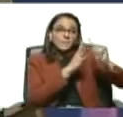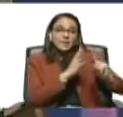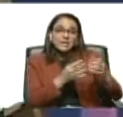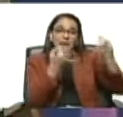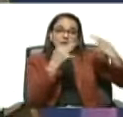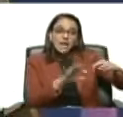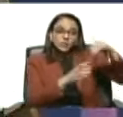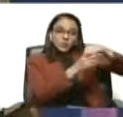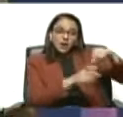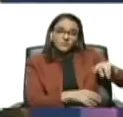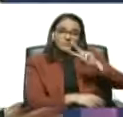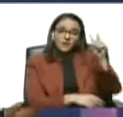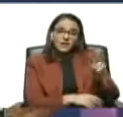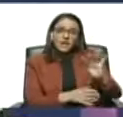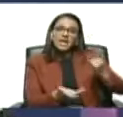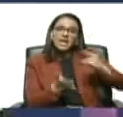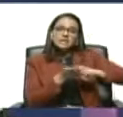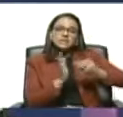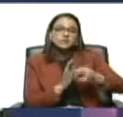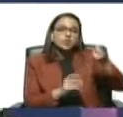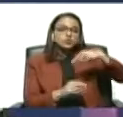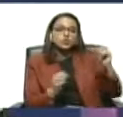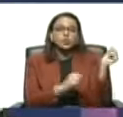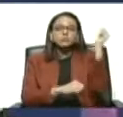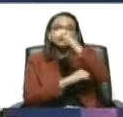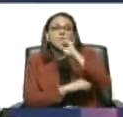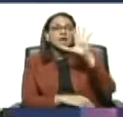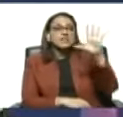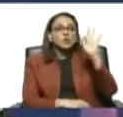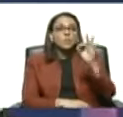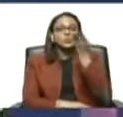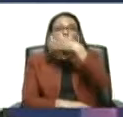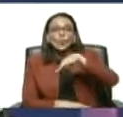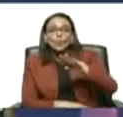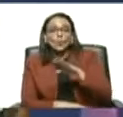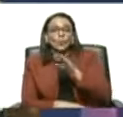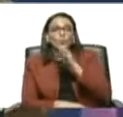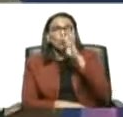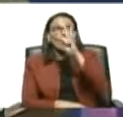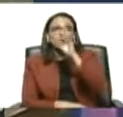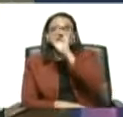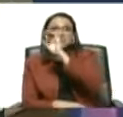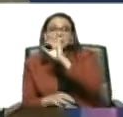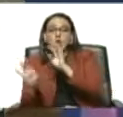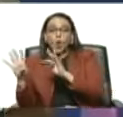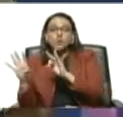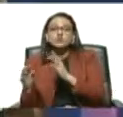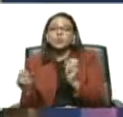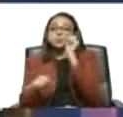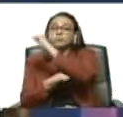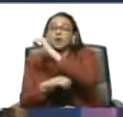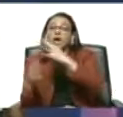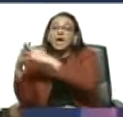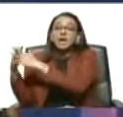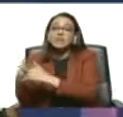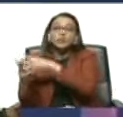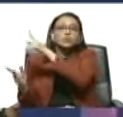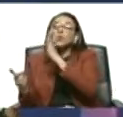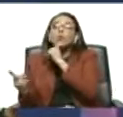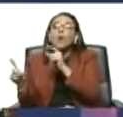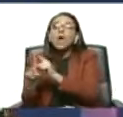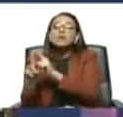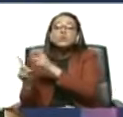donde superamos 5.48 veces más las reservas de petróleo de los Estados Unidos, donde